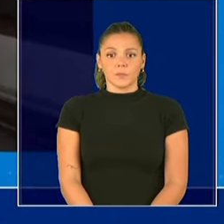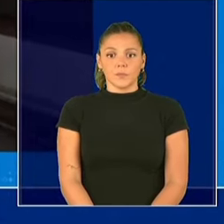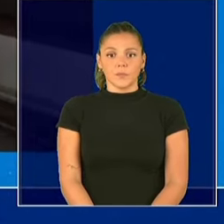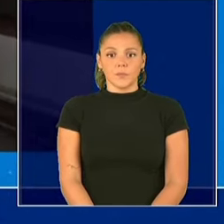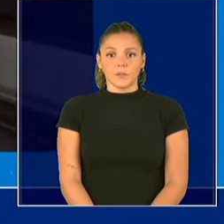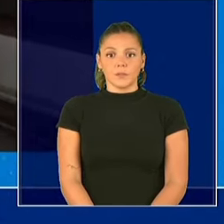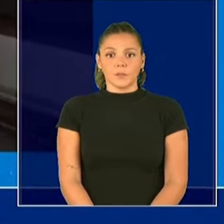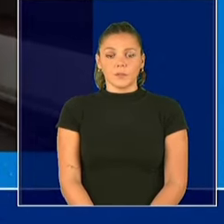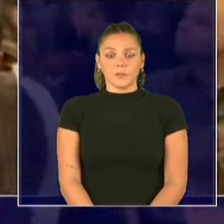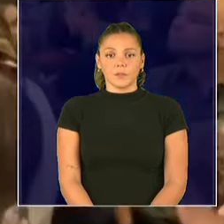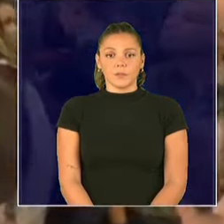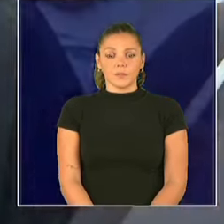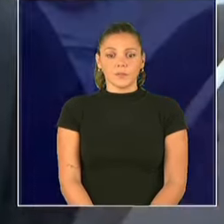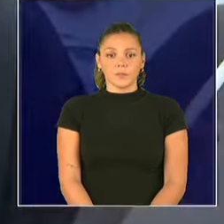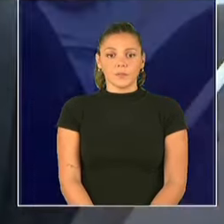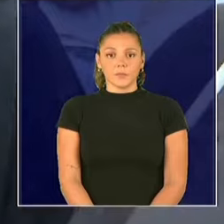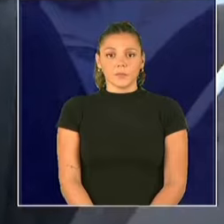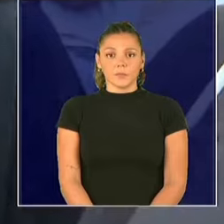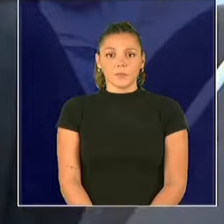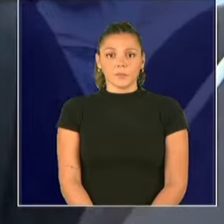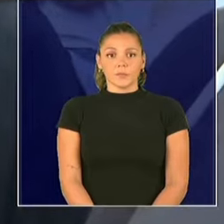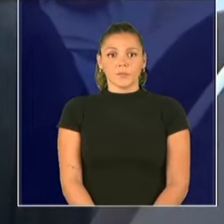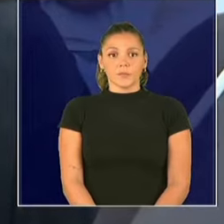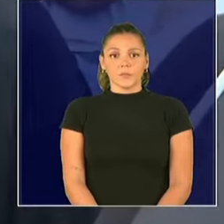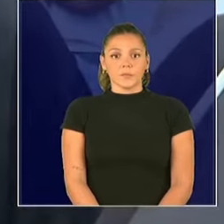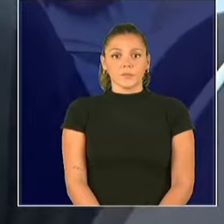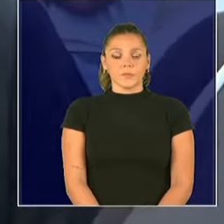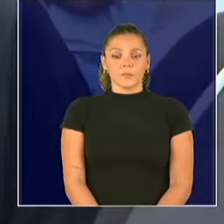Mis padres hasta que tenga 30.